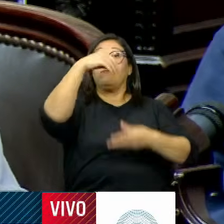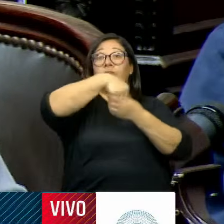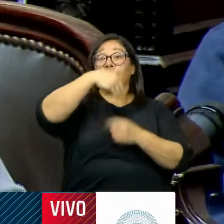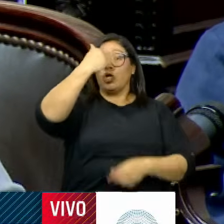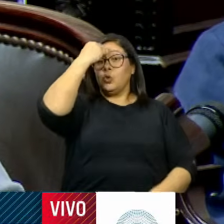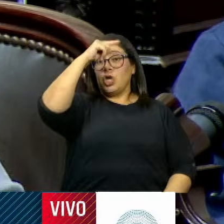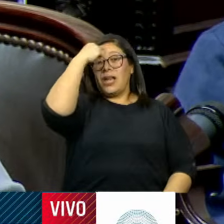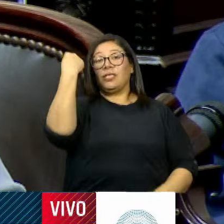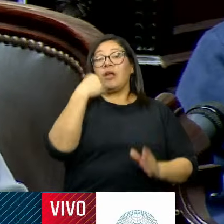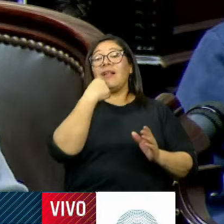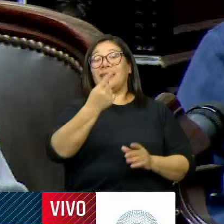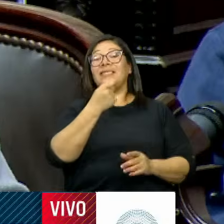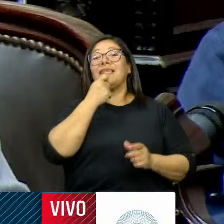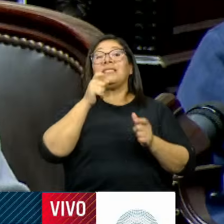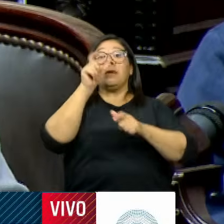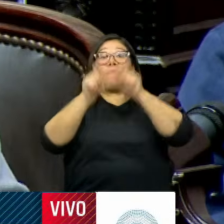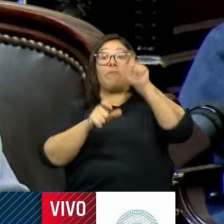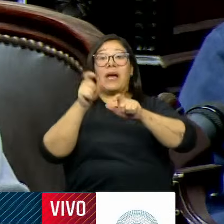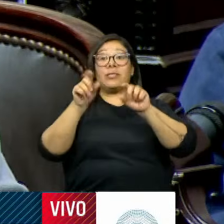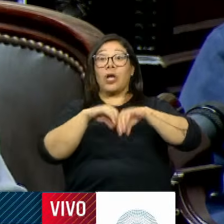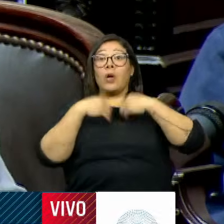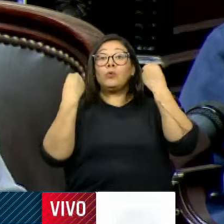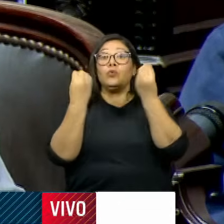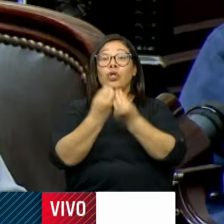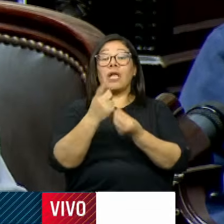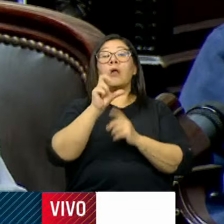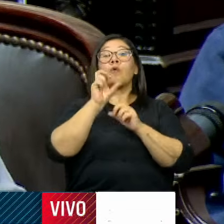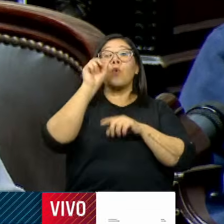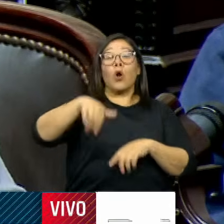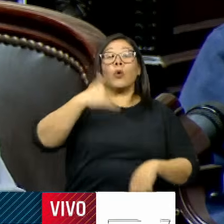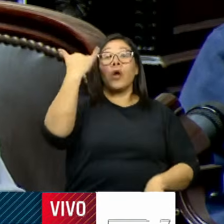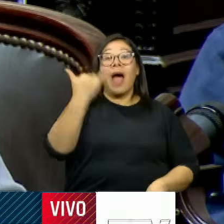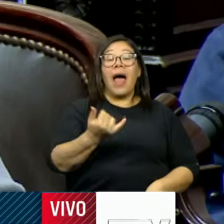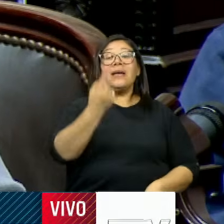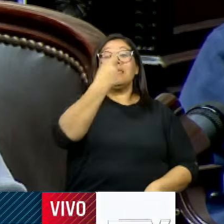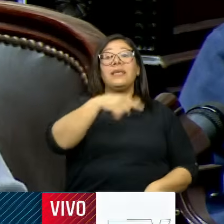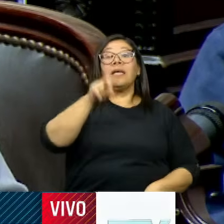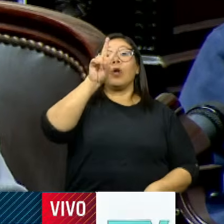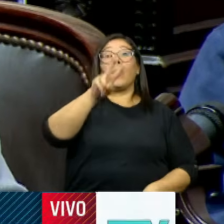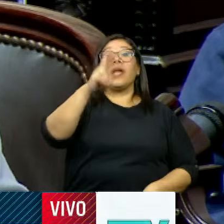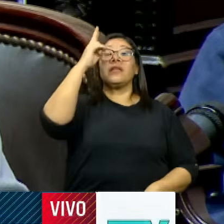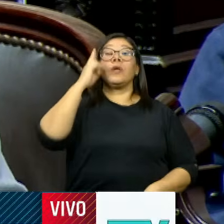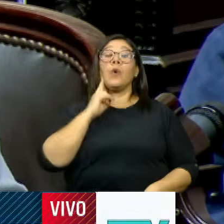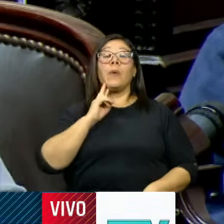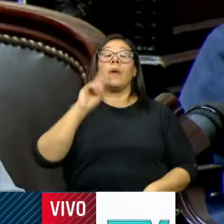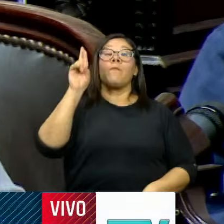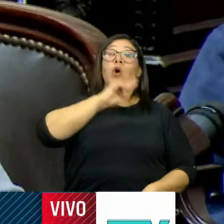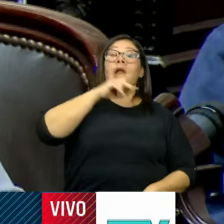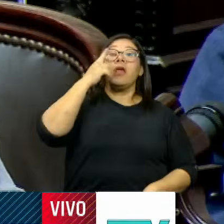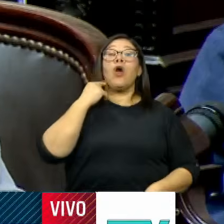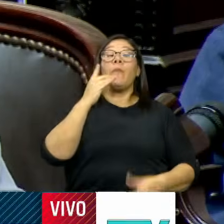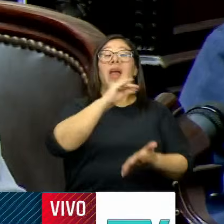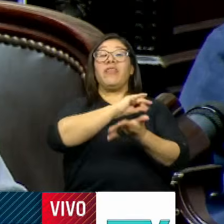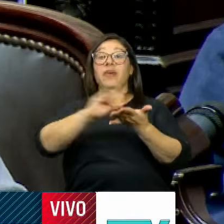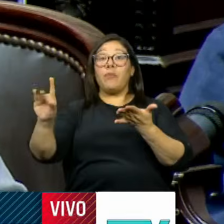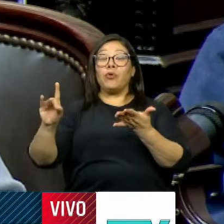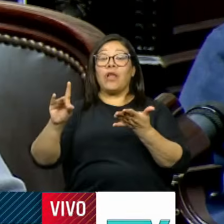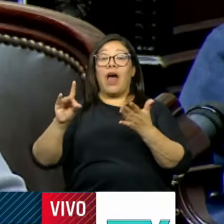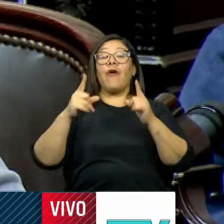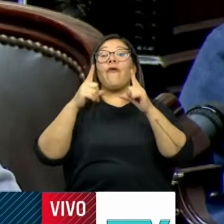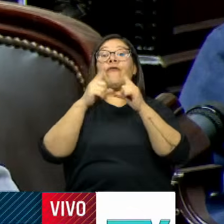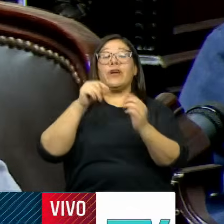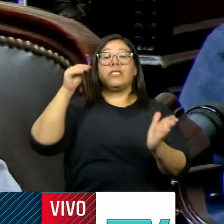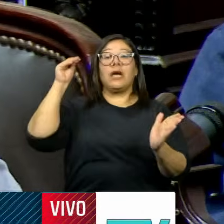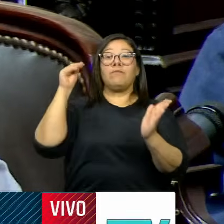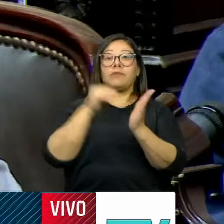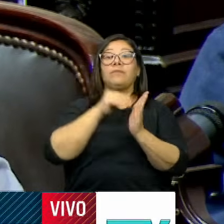vez reunido el quórum, votar con 129 diputados y diputadas para fijar una fecha y convocarlo